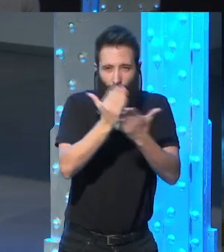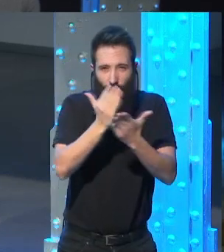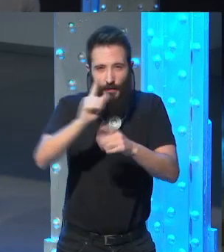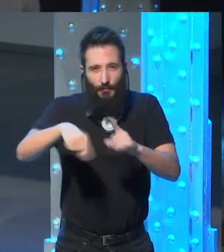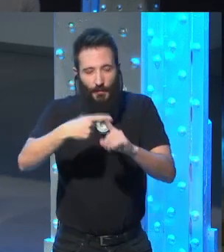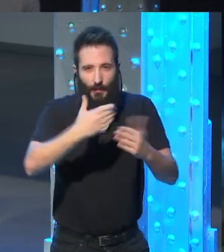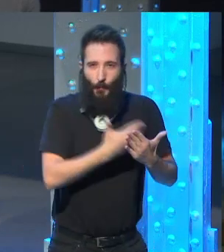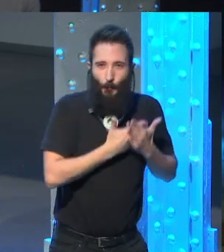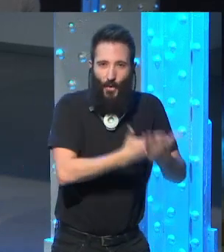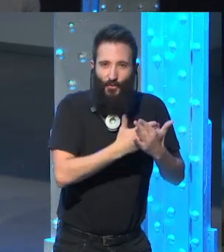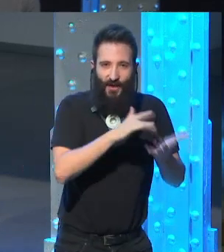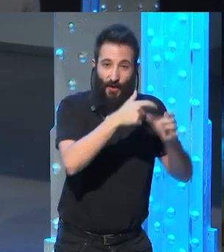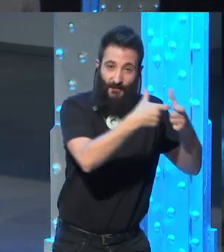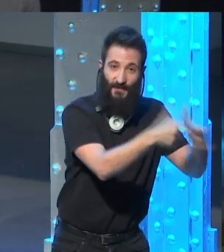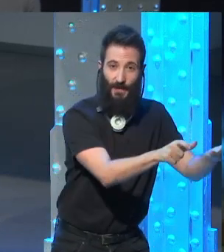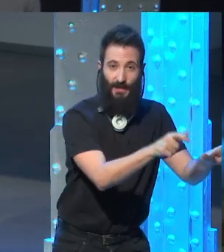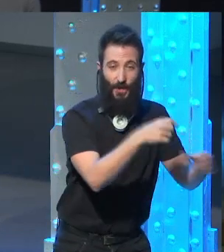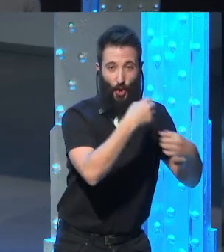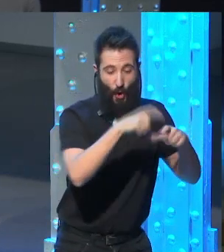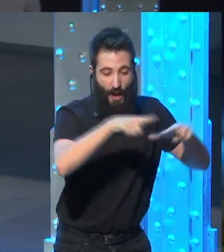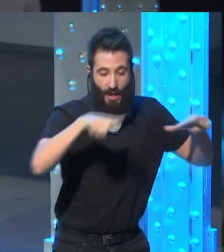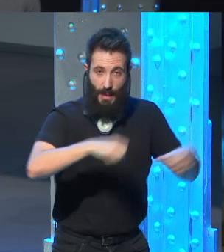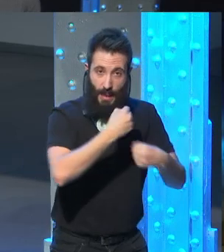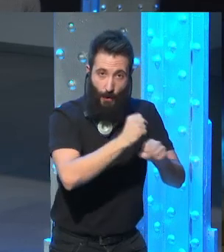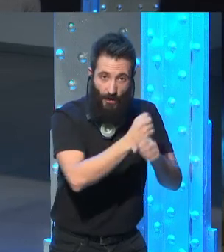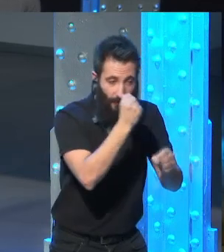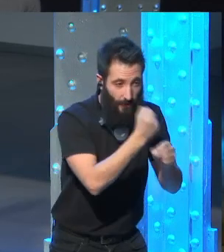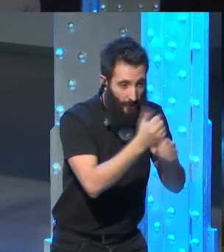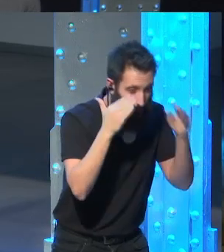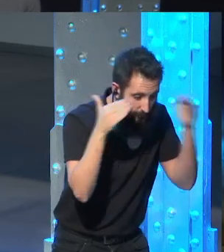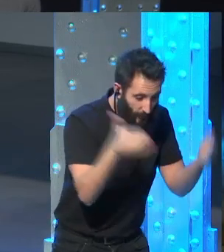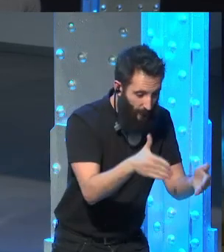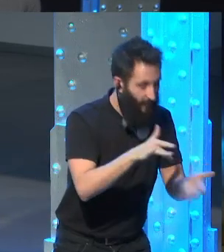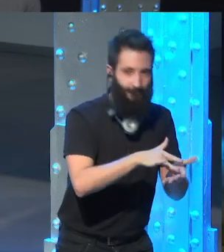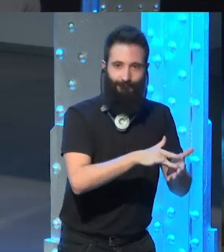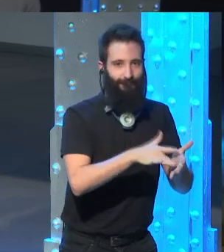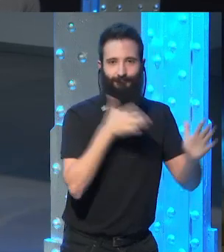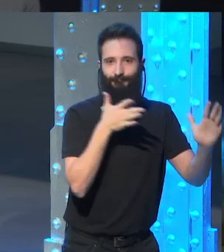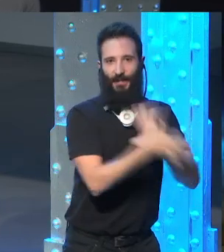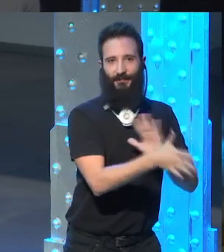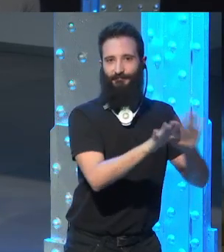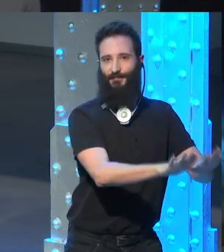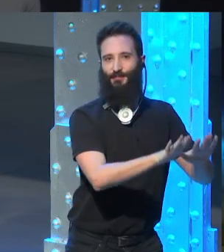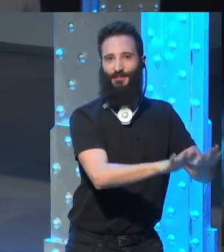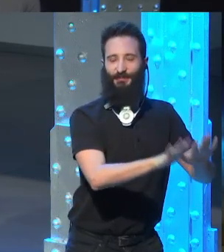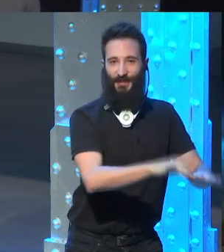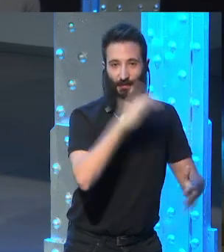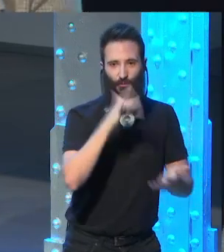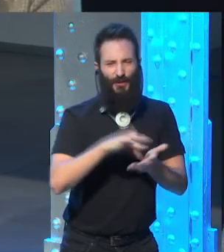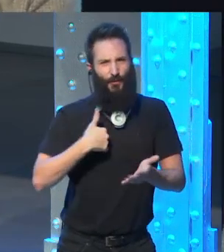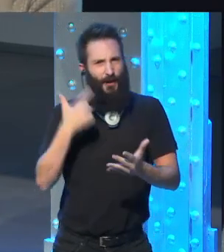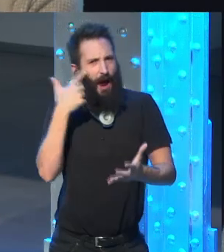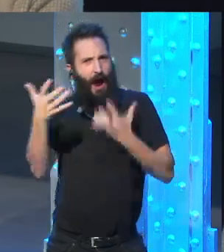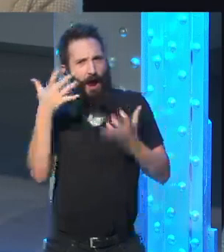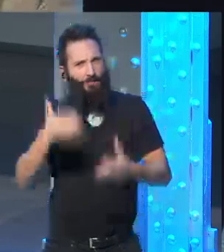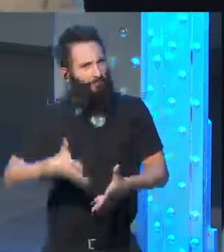de voluntaria en un departamento a trabajar en un laboratorio y desde entonces no he salido del laboratorio. Pero bueno, también, por ejemplo, a mí el arte me